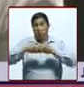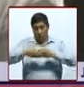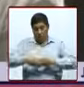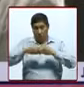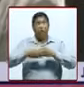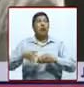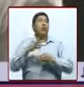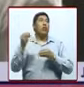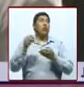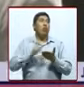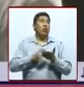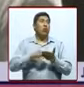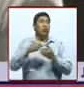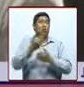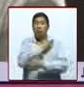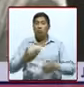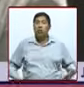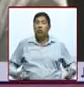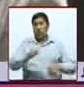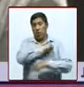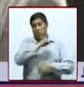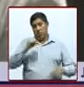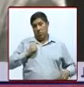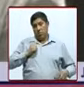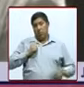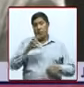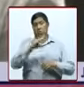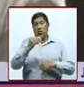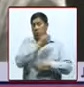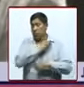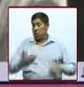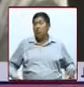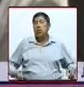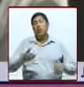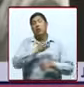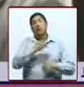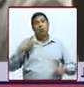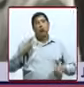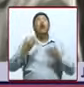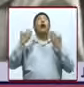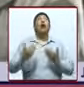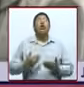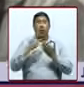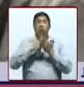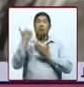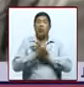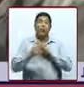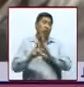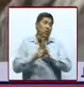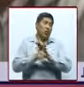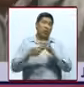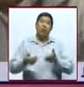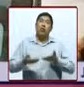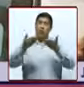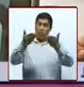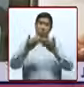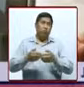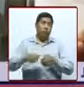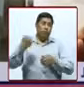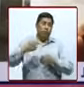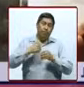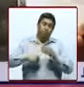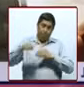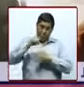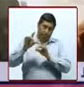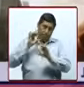alianzas, y estaba por eso el presidente de la Cámara de Senadores y cada diputado. Esperemos que ahora los proyectos de ley que eleve el Tribunal Supremo Electoral ya